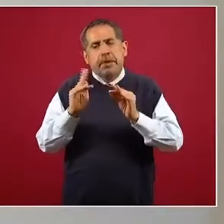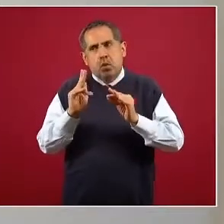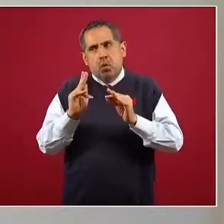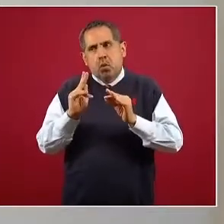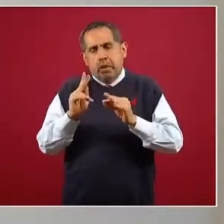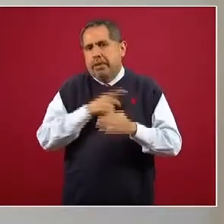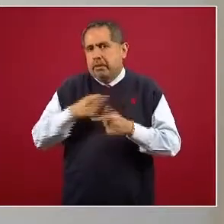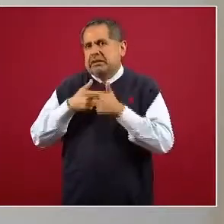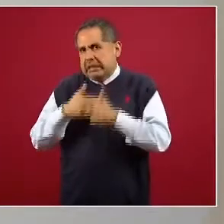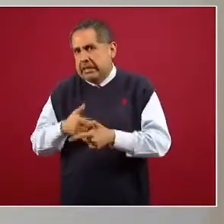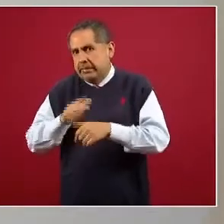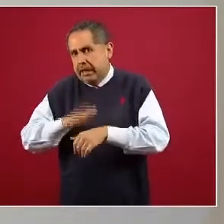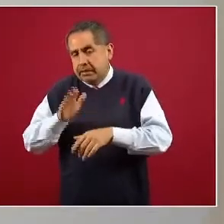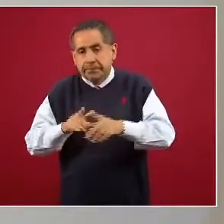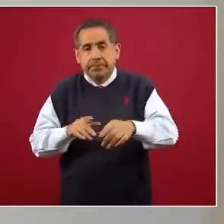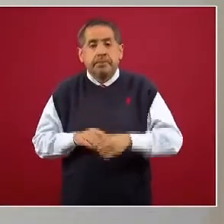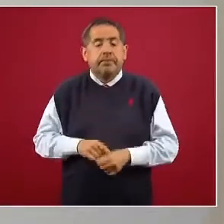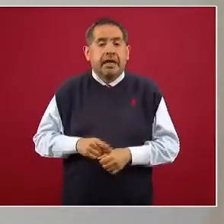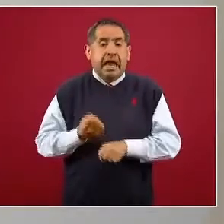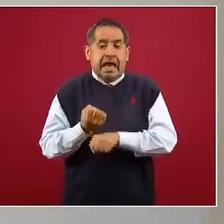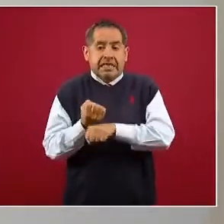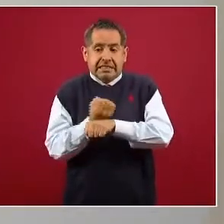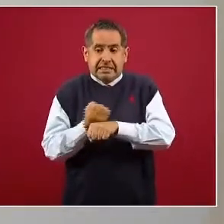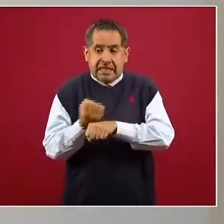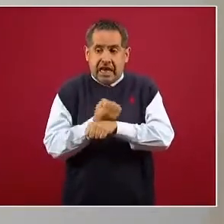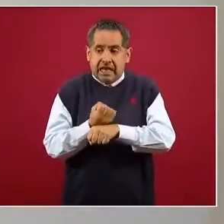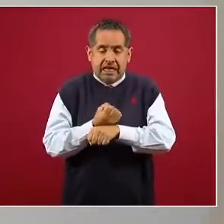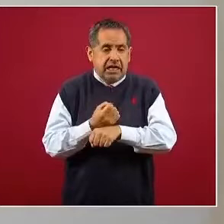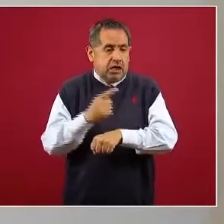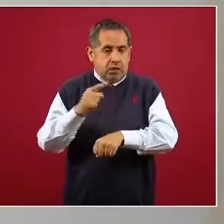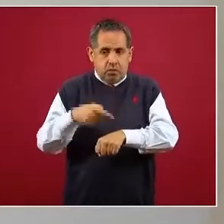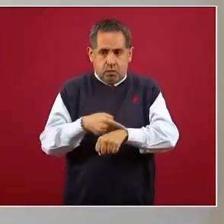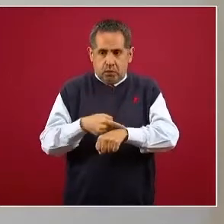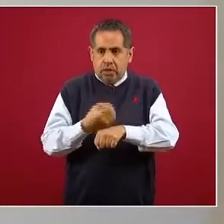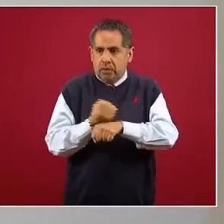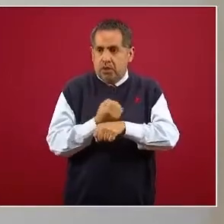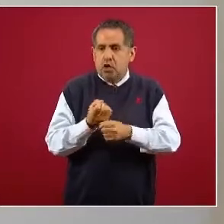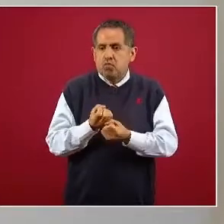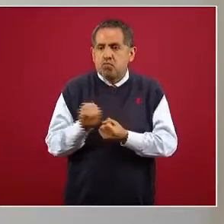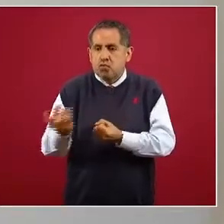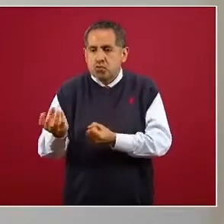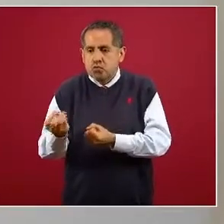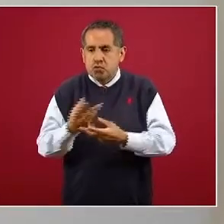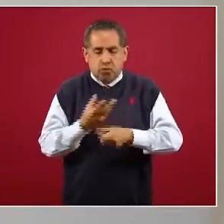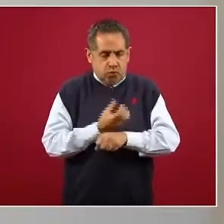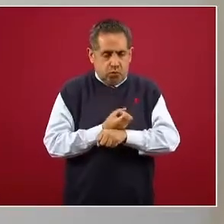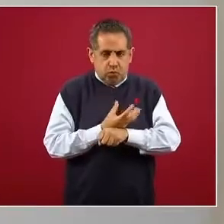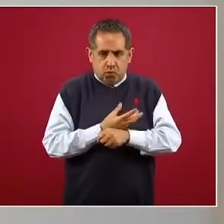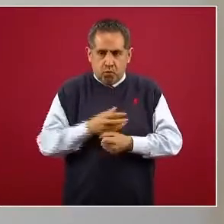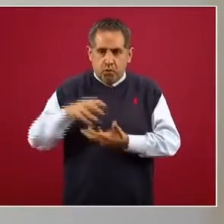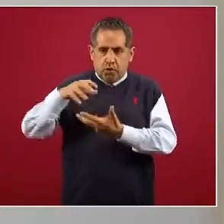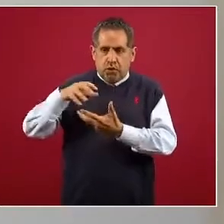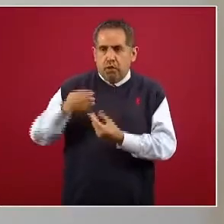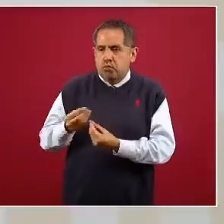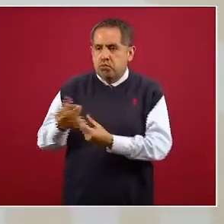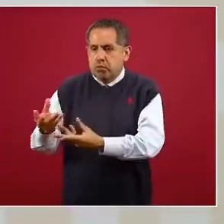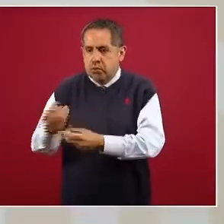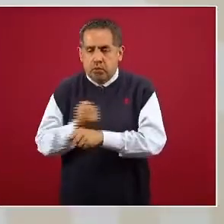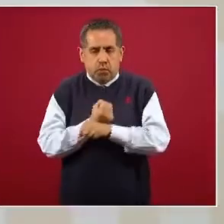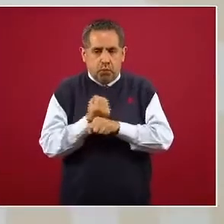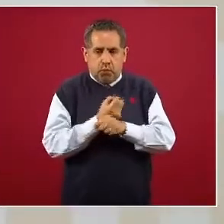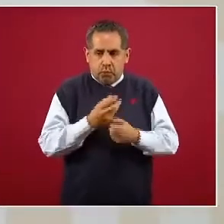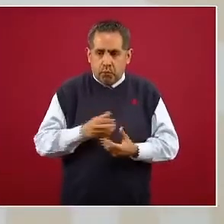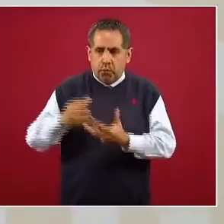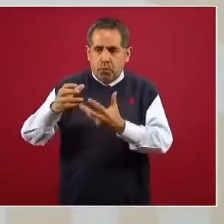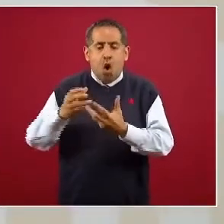Y es la donación de sangre y el abastecimiento de sangre y hemoderivados, los productos que derivan